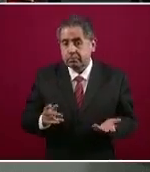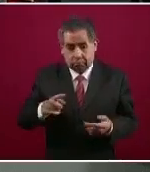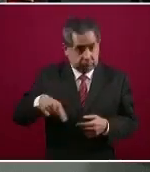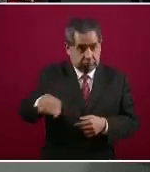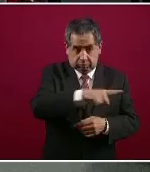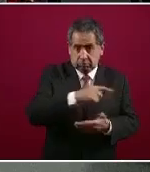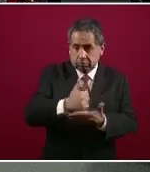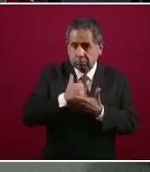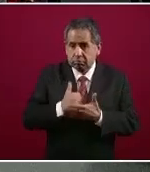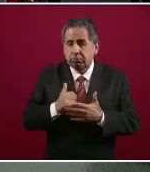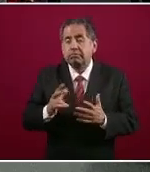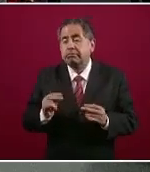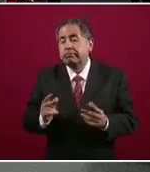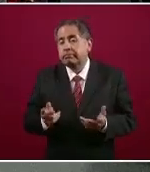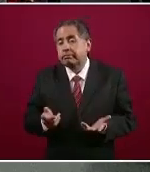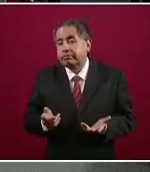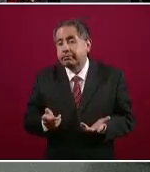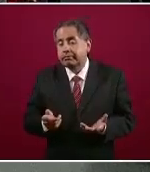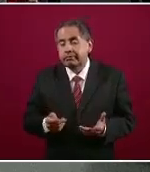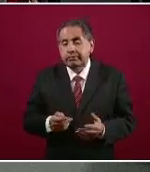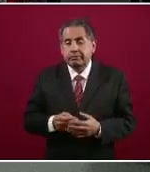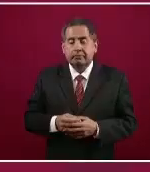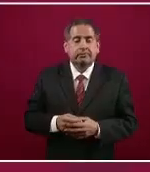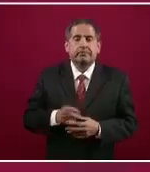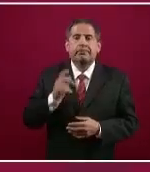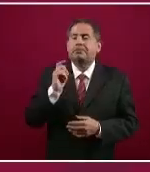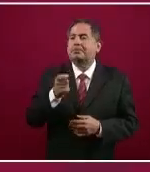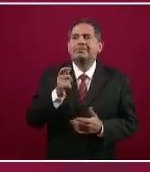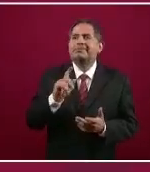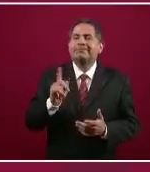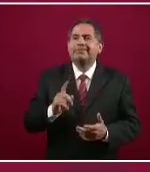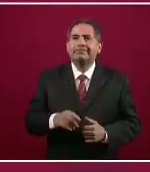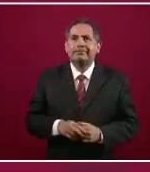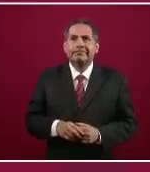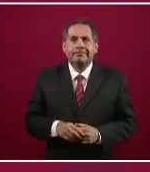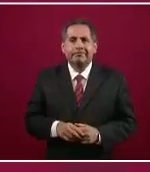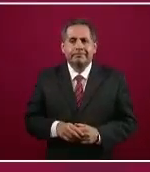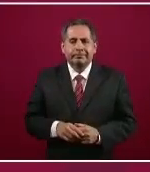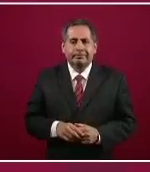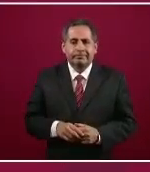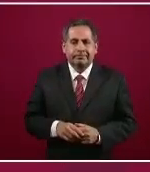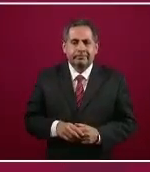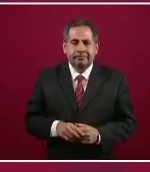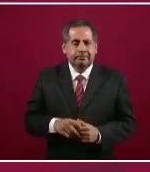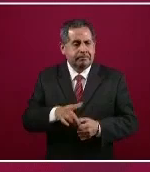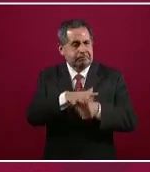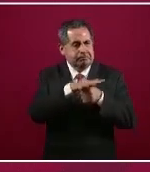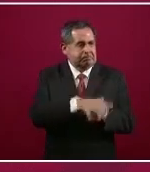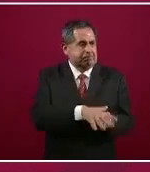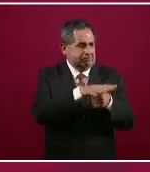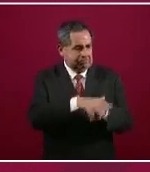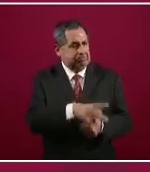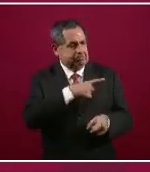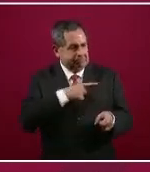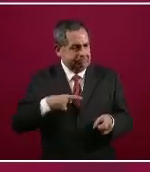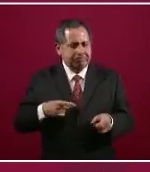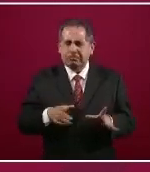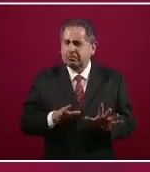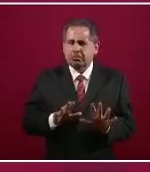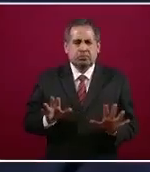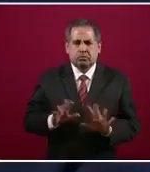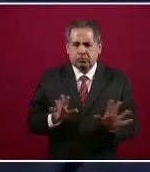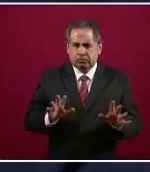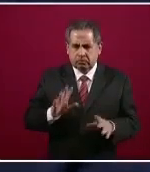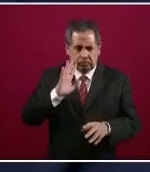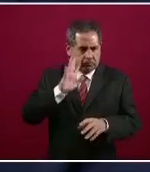Todos me van a ayudar. No es presionar a nadie,